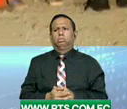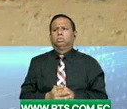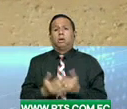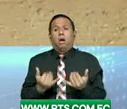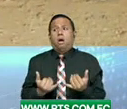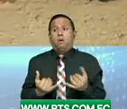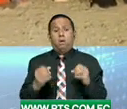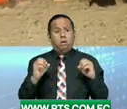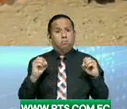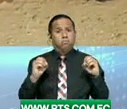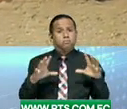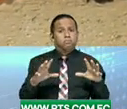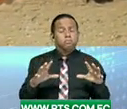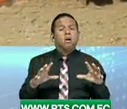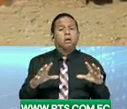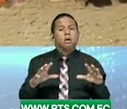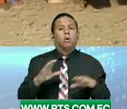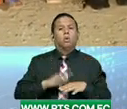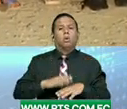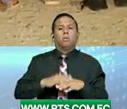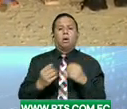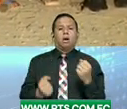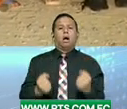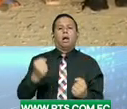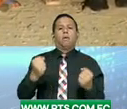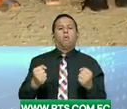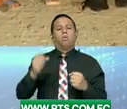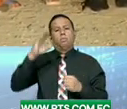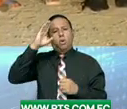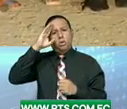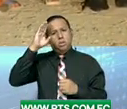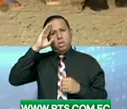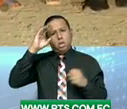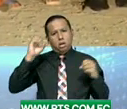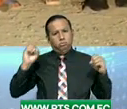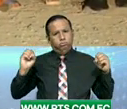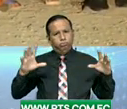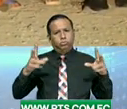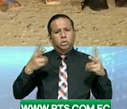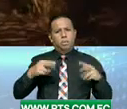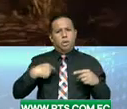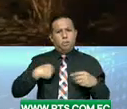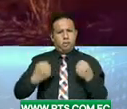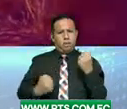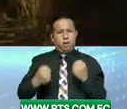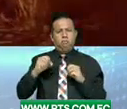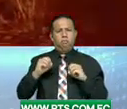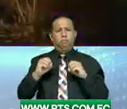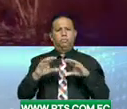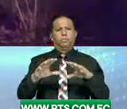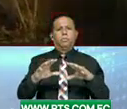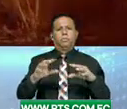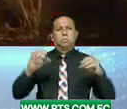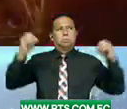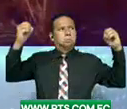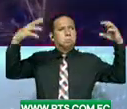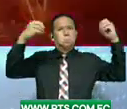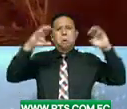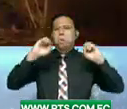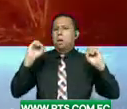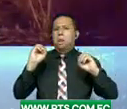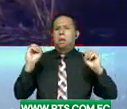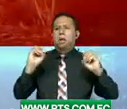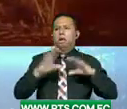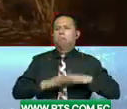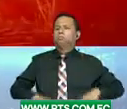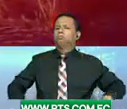vehículos de la Policía Nacional, el equipo de nosotros que también se encuentra. Pero como observan, el trabajo que realiza la Policía Nacional es en una